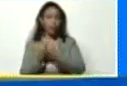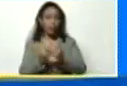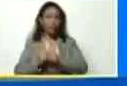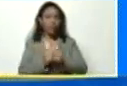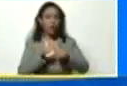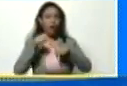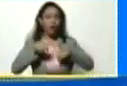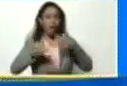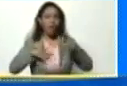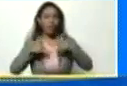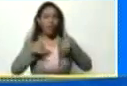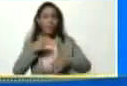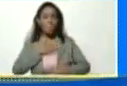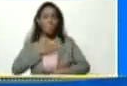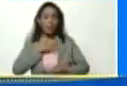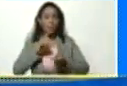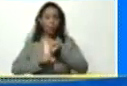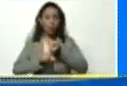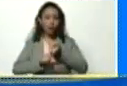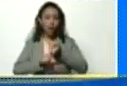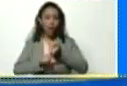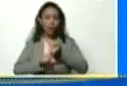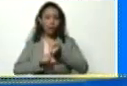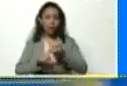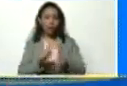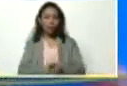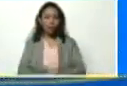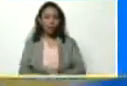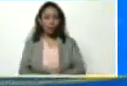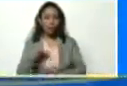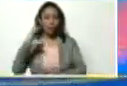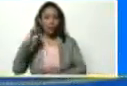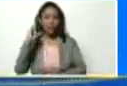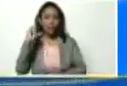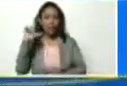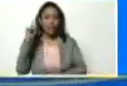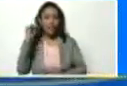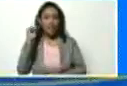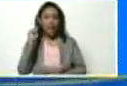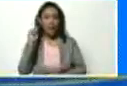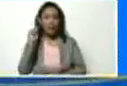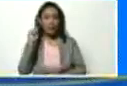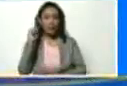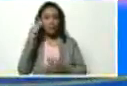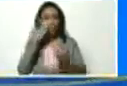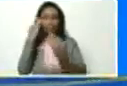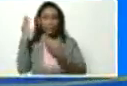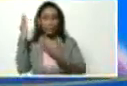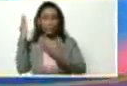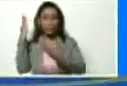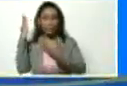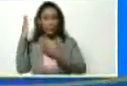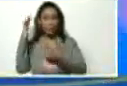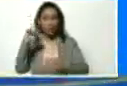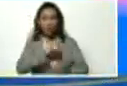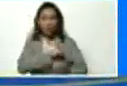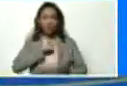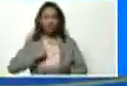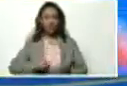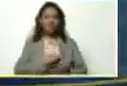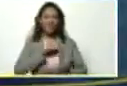este acto mi esposa, Cilia Flores de Maduro. ¡Super